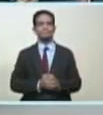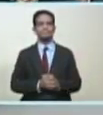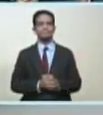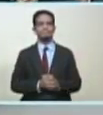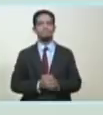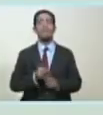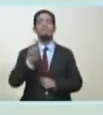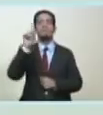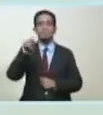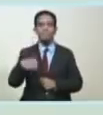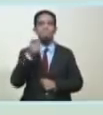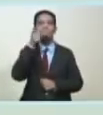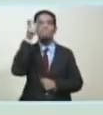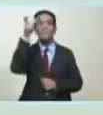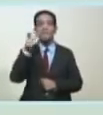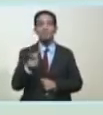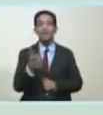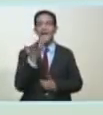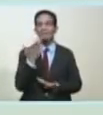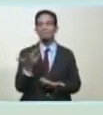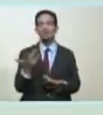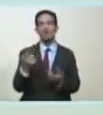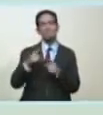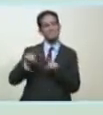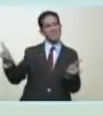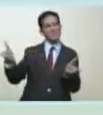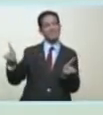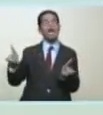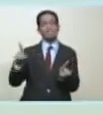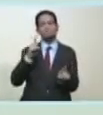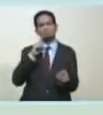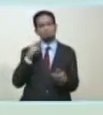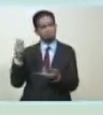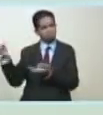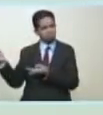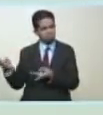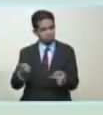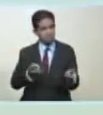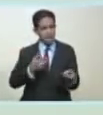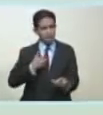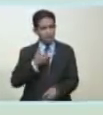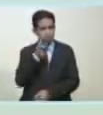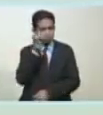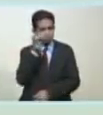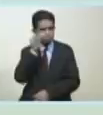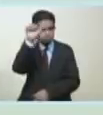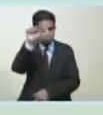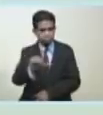Inclusive aquellos con los que tenemos mucha diferencia. Bienvenido. Quiero escucharlo.